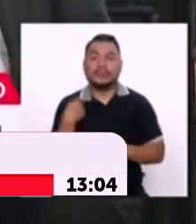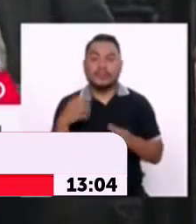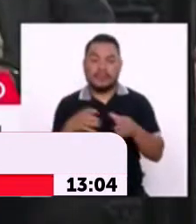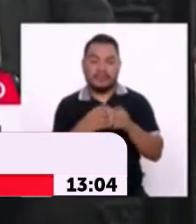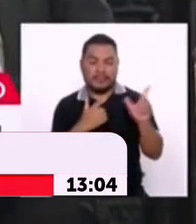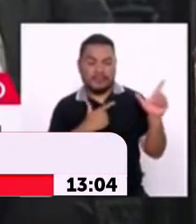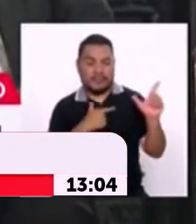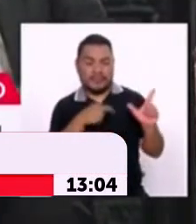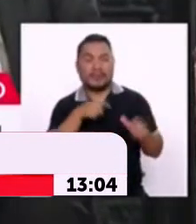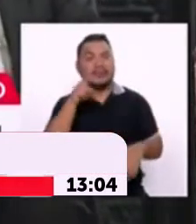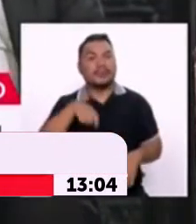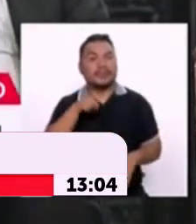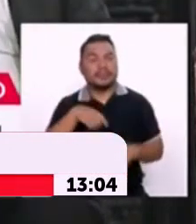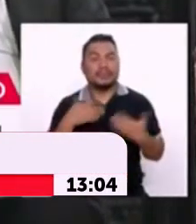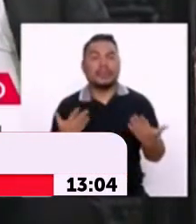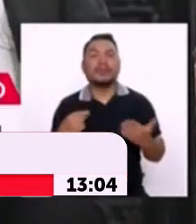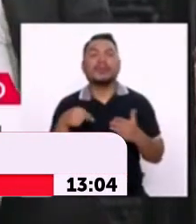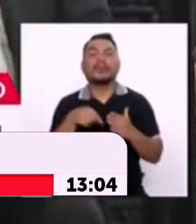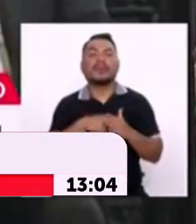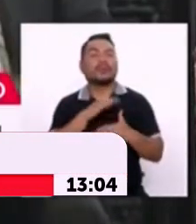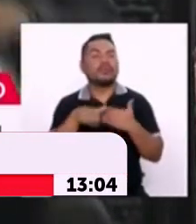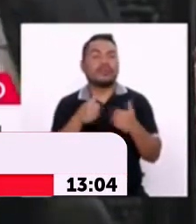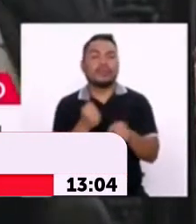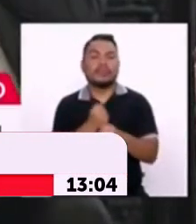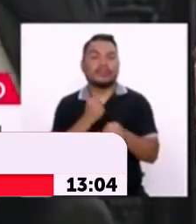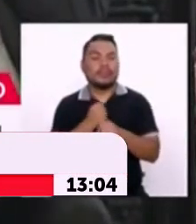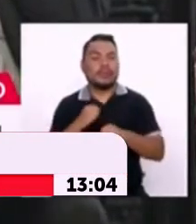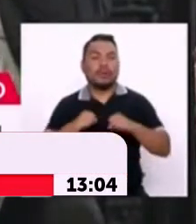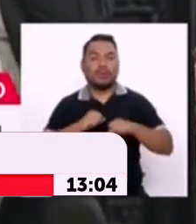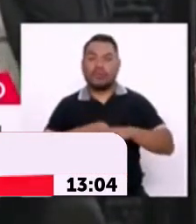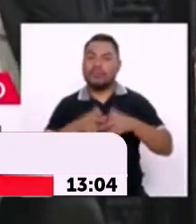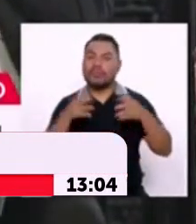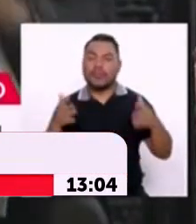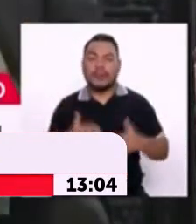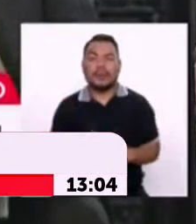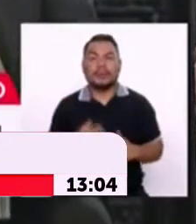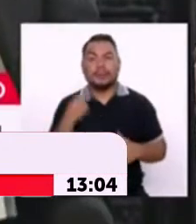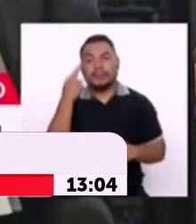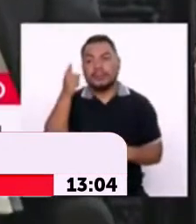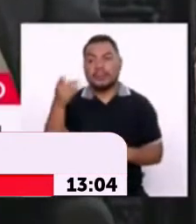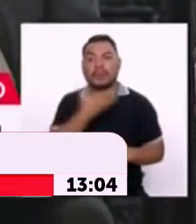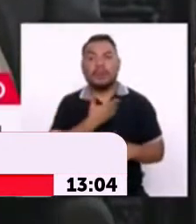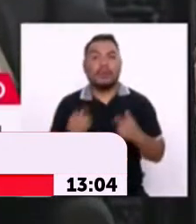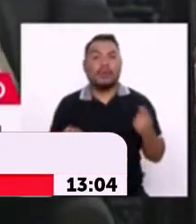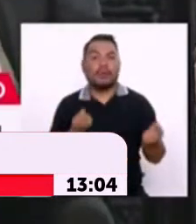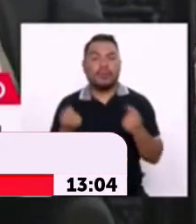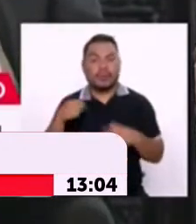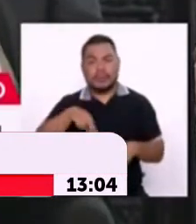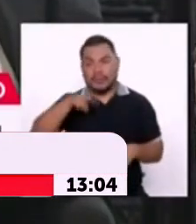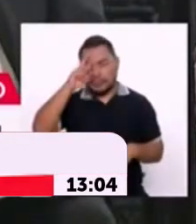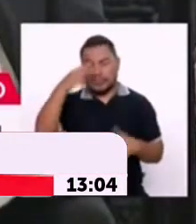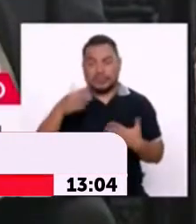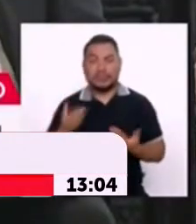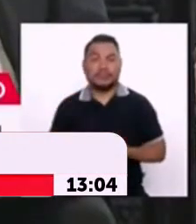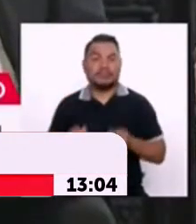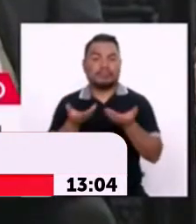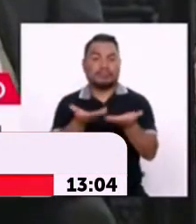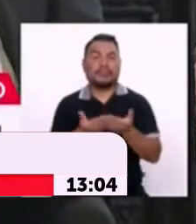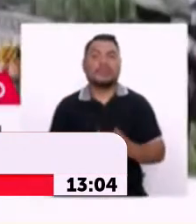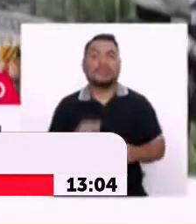nuestras Fuerzas Armadas requieren de una enorme logística. Es por ello que el gobierno del Perú ha